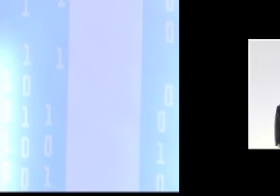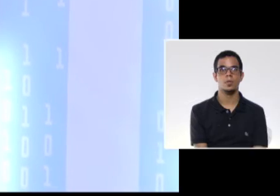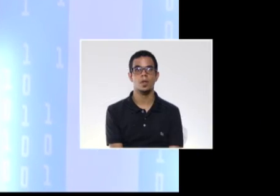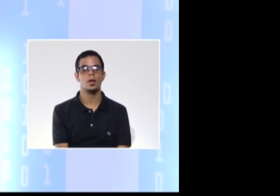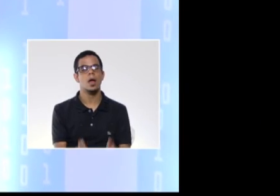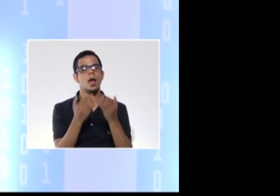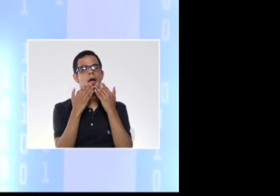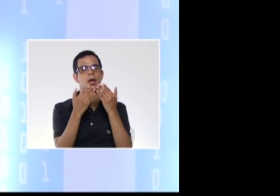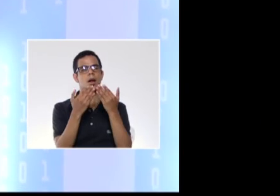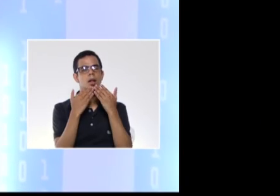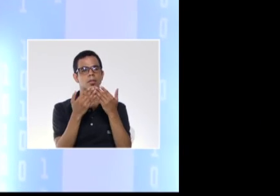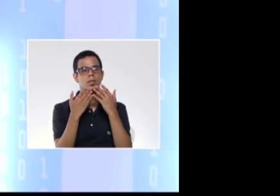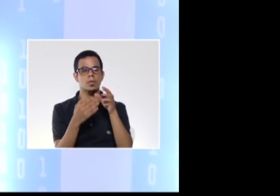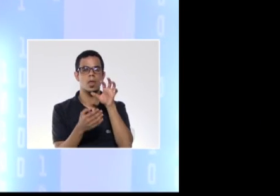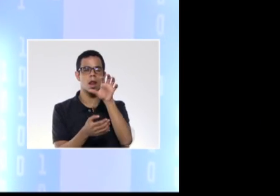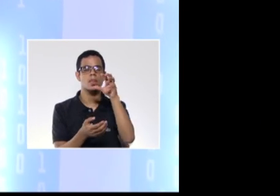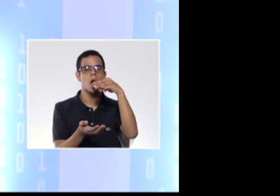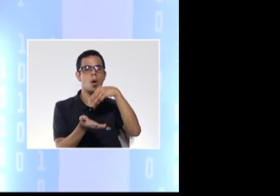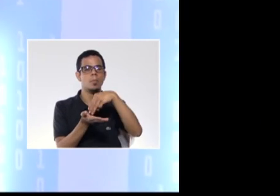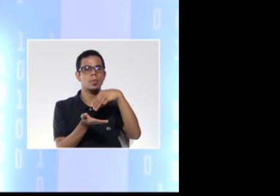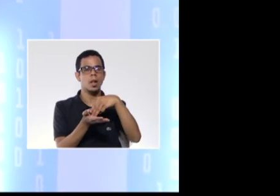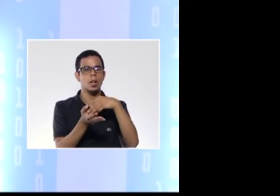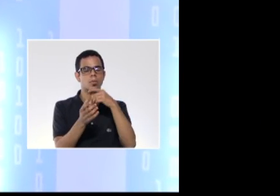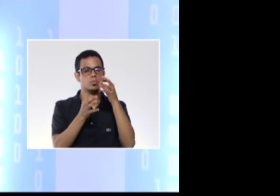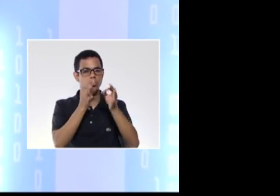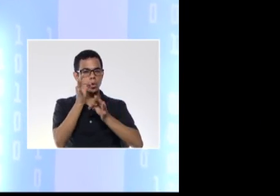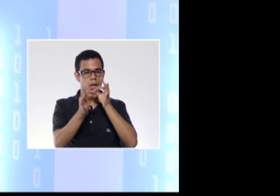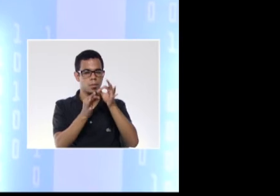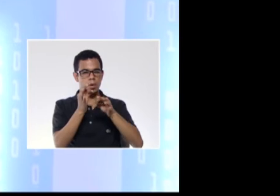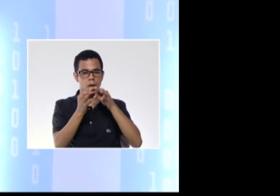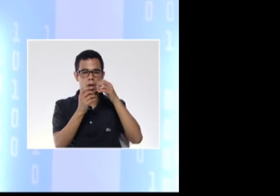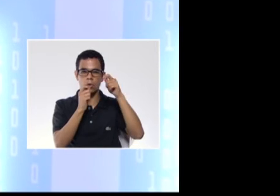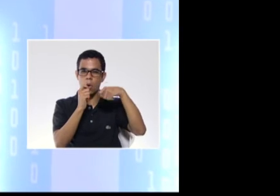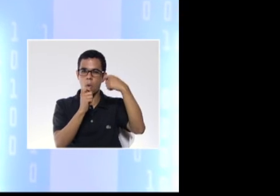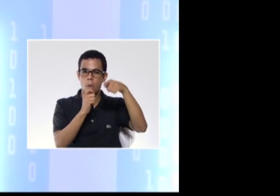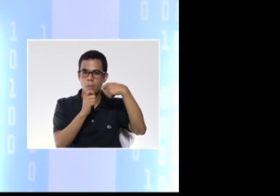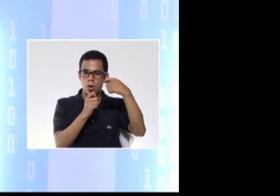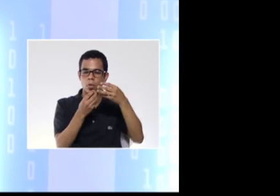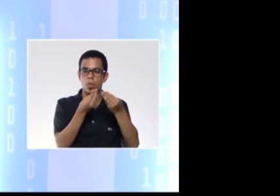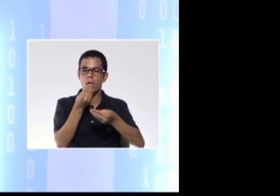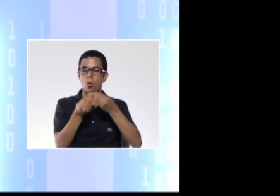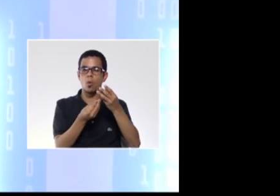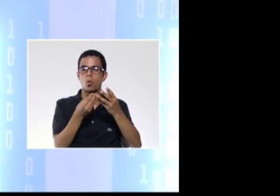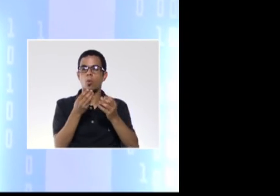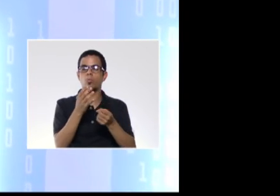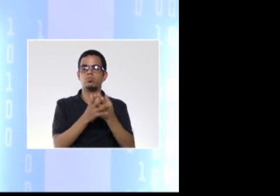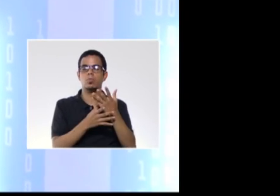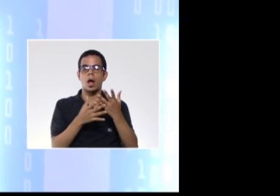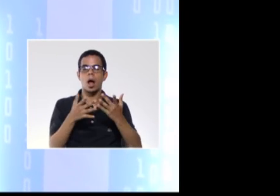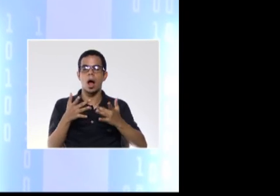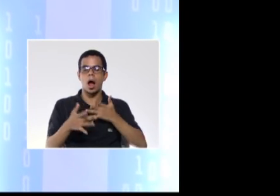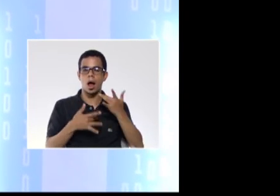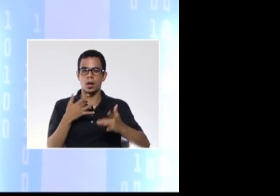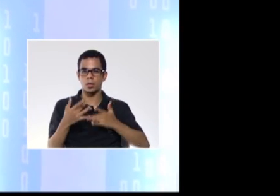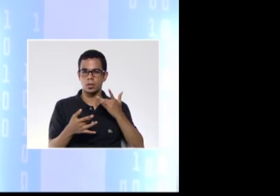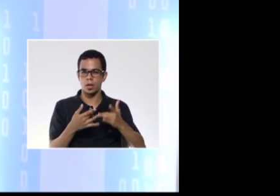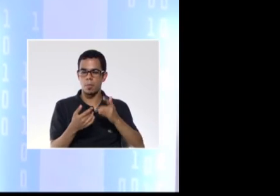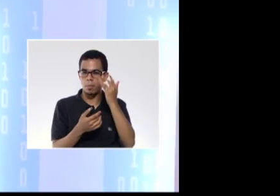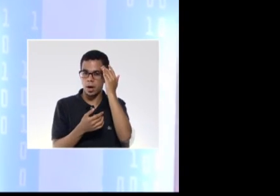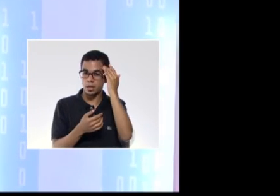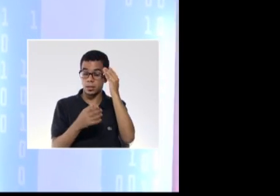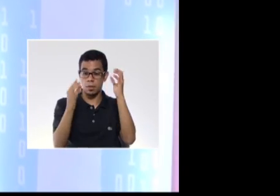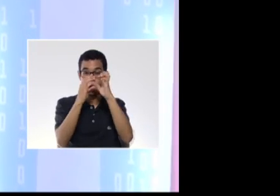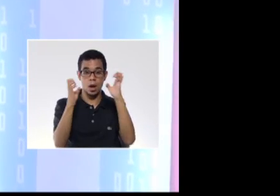Gracias al CEBIT del Estado Miranda por este interesante tutorial de cómo podemos realizar ejercicios para aprender a determinar